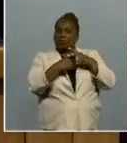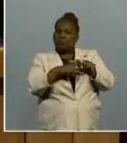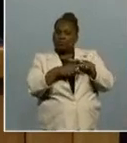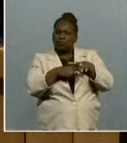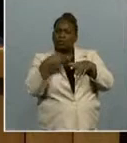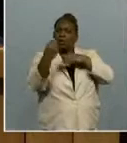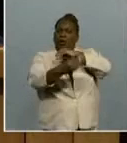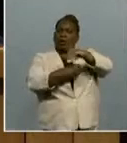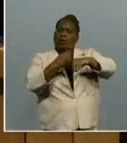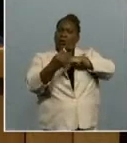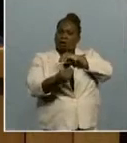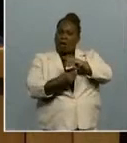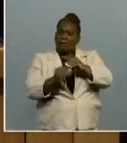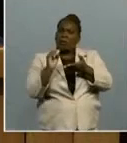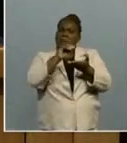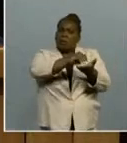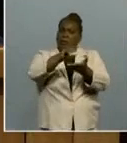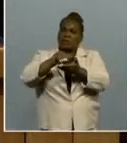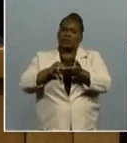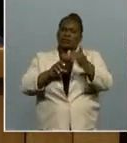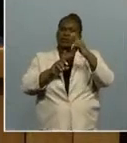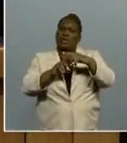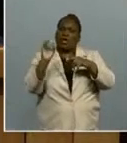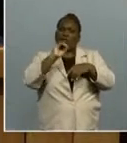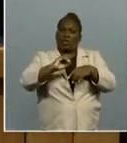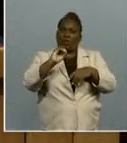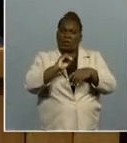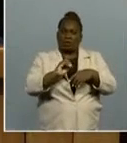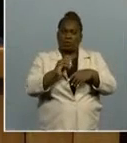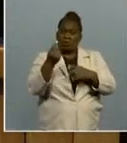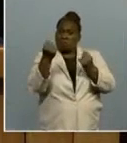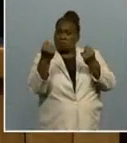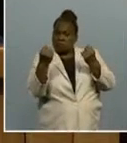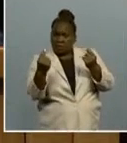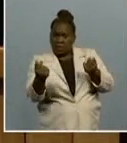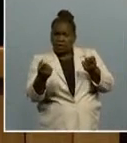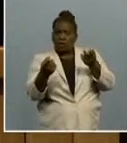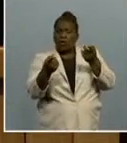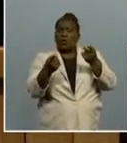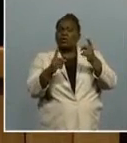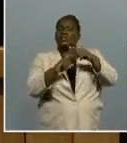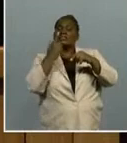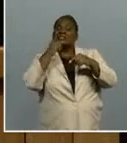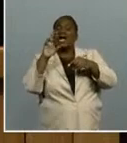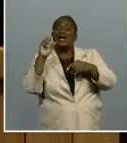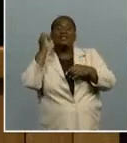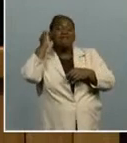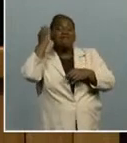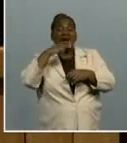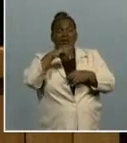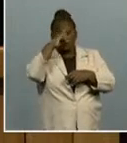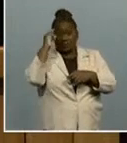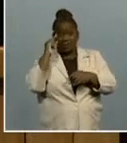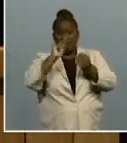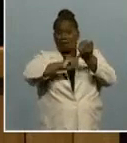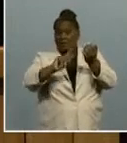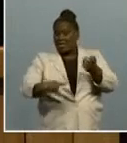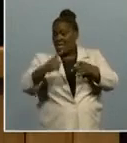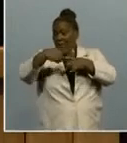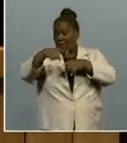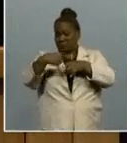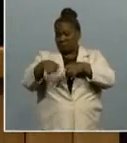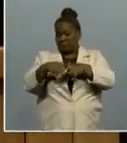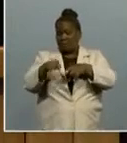y cambios implementados tarifas precios y las medidas más recientes para favorecer y estimular la